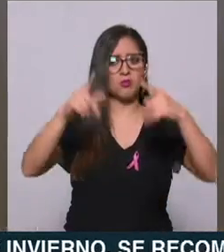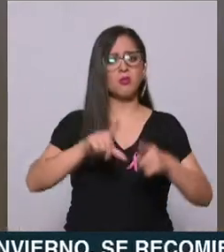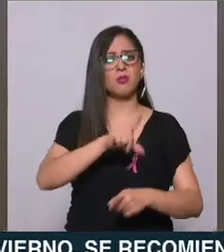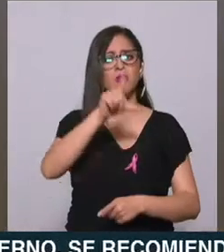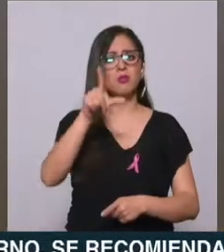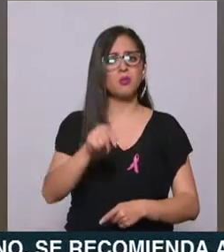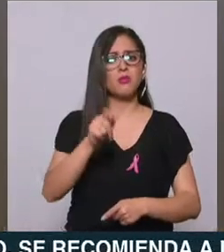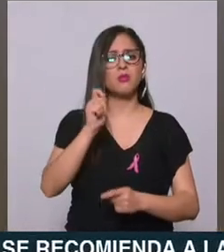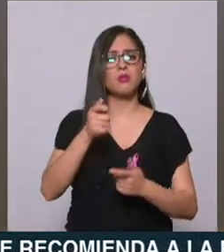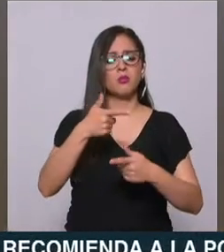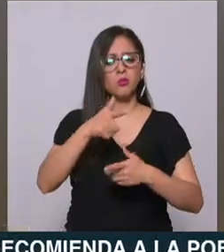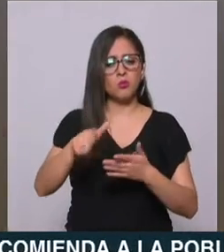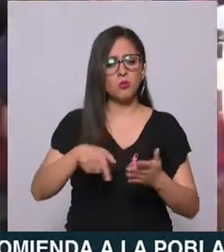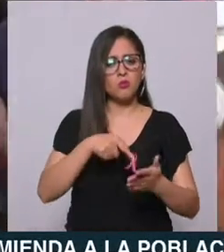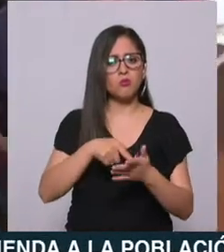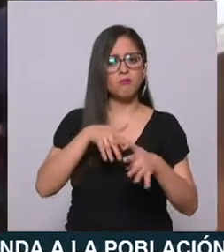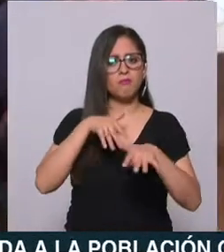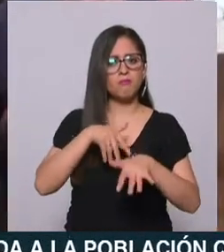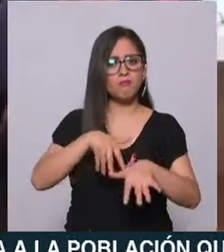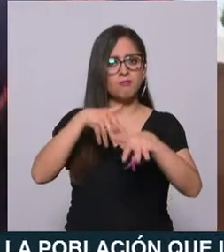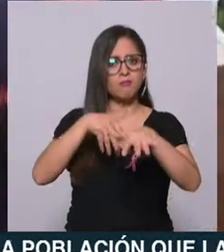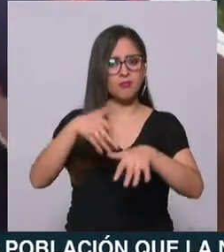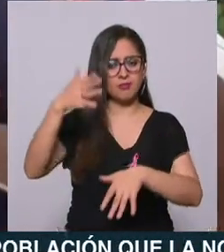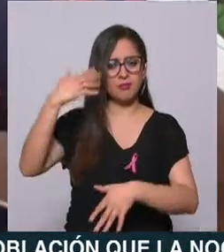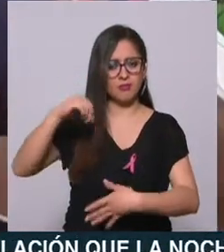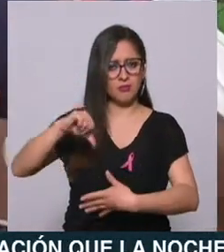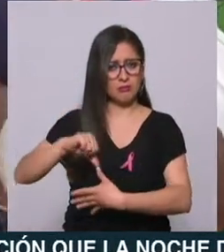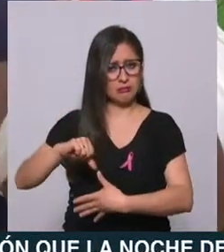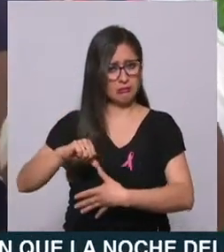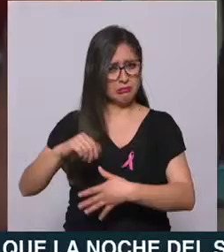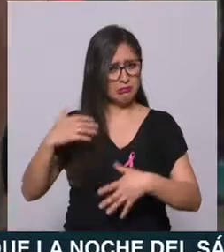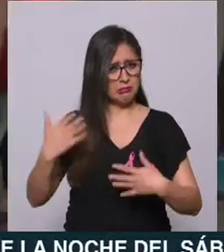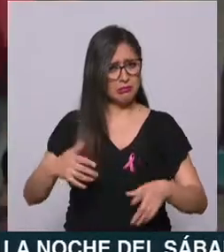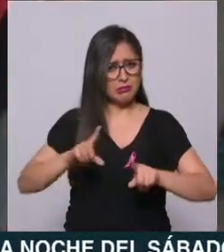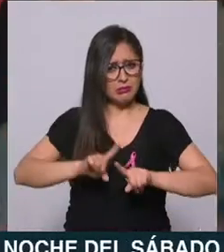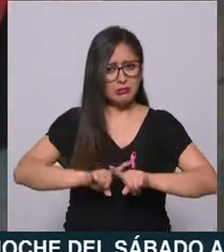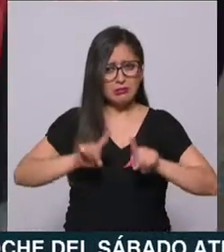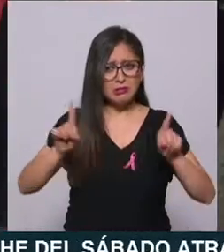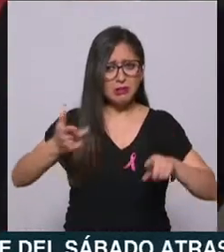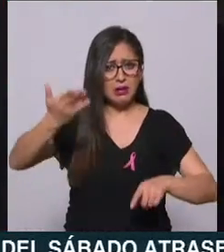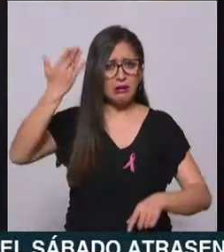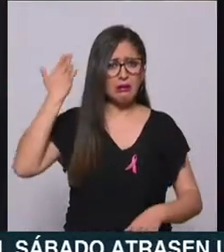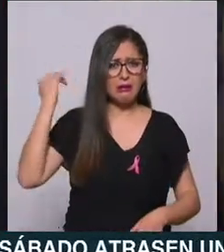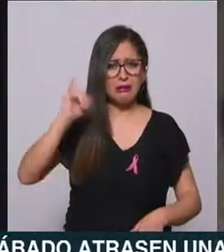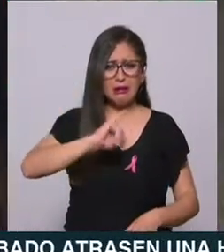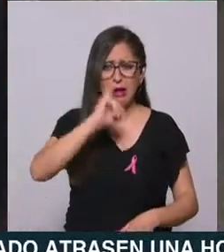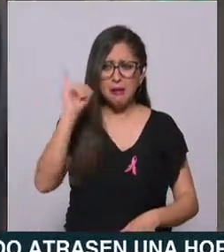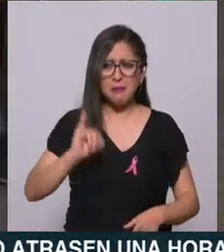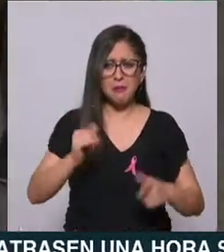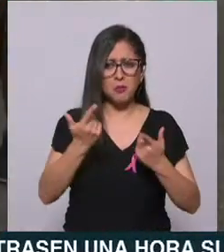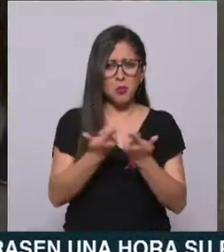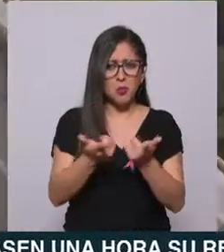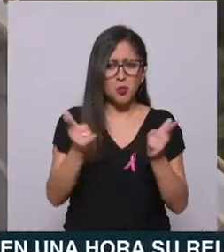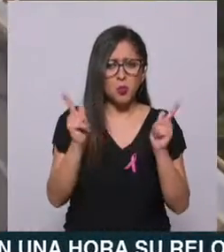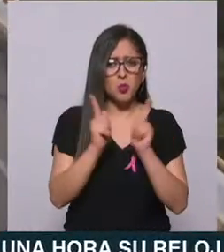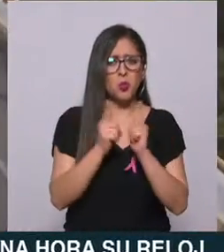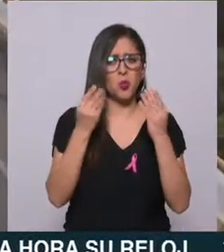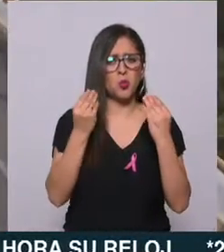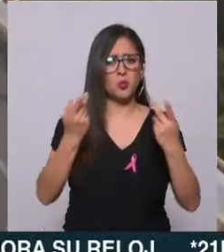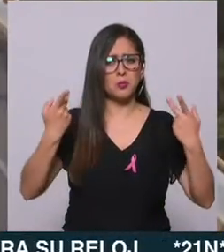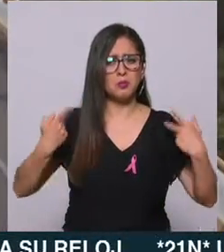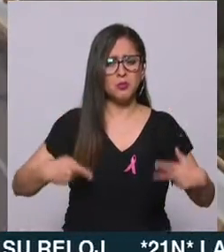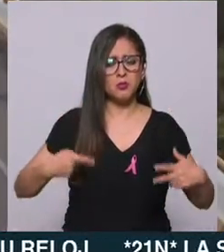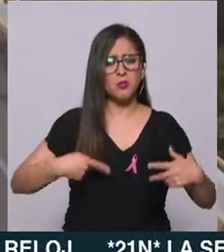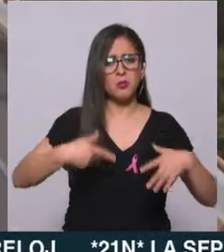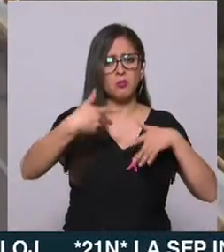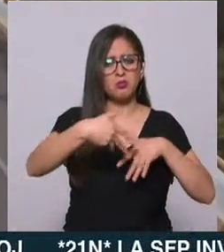de caravanas. Las caravanas que vinieron de Centroamérica fueron totalmente diferentes. Nunca habíamos tenido grupos de miles, ¿sí? Por aquí,